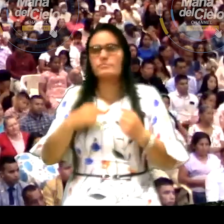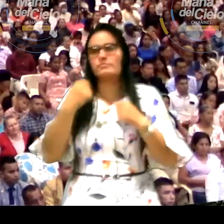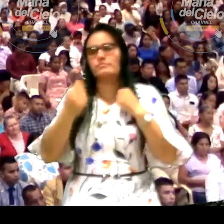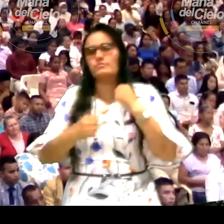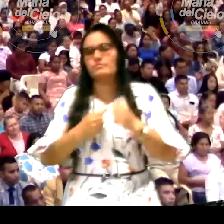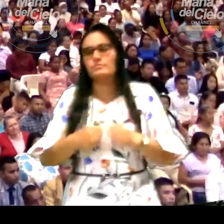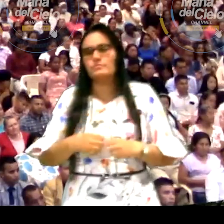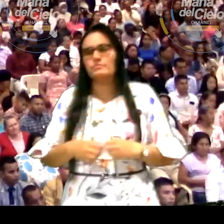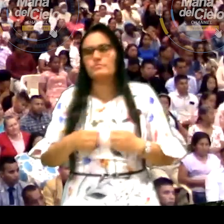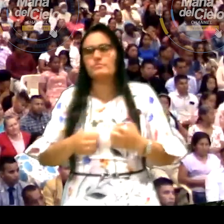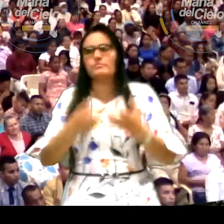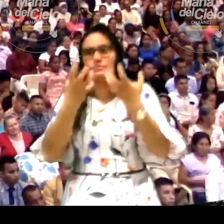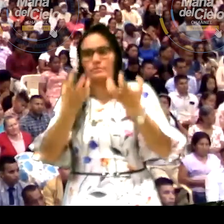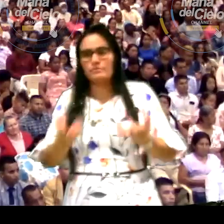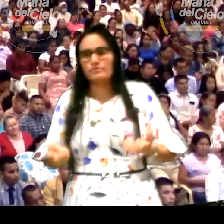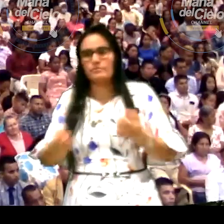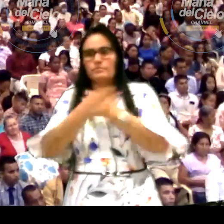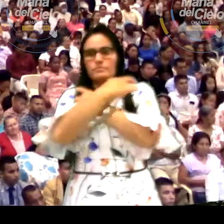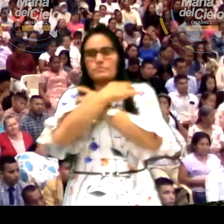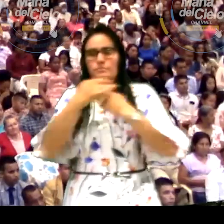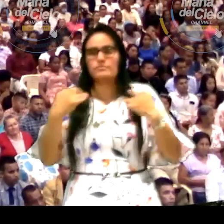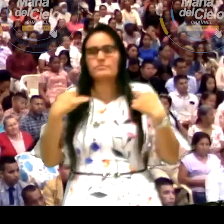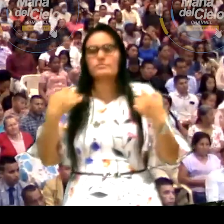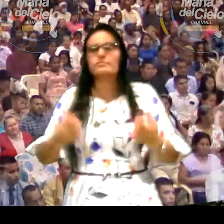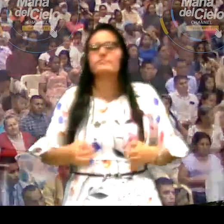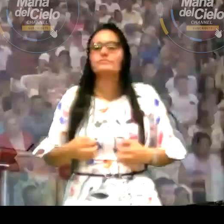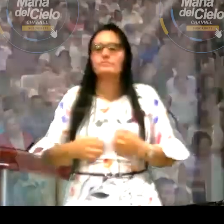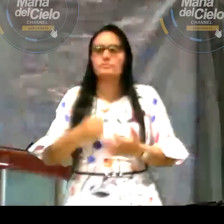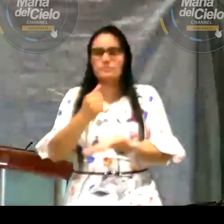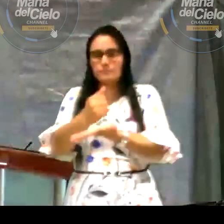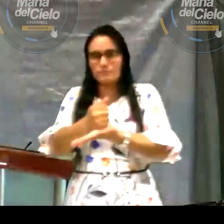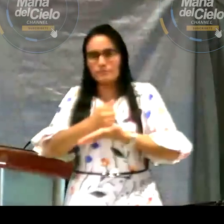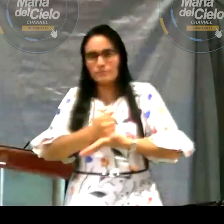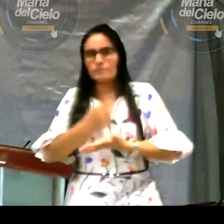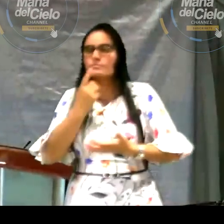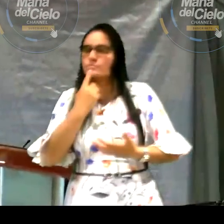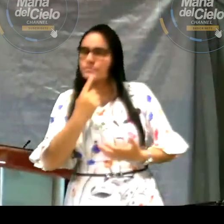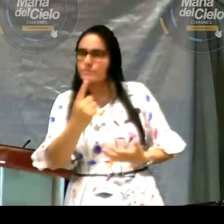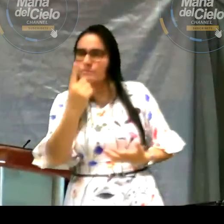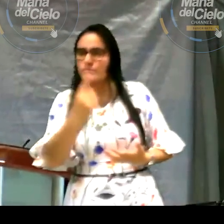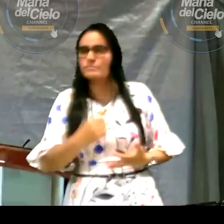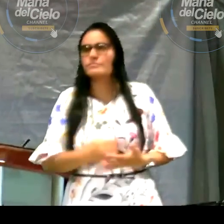No te estoy preguntando quién te quiere meter al estanque. No, ¿quieres ser sano?